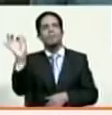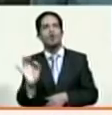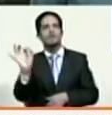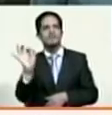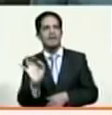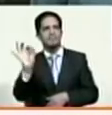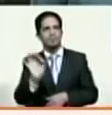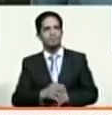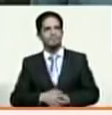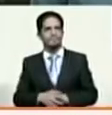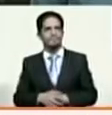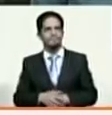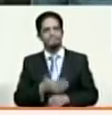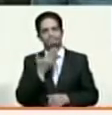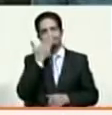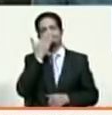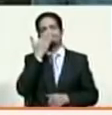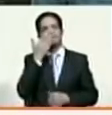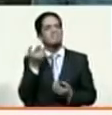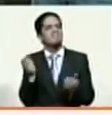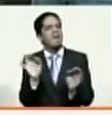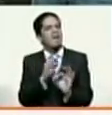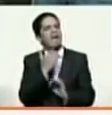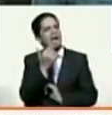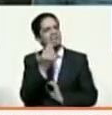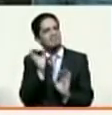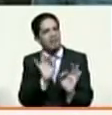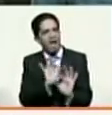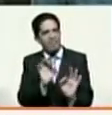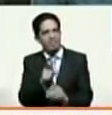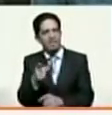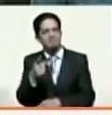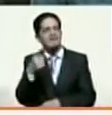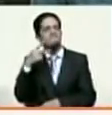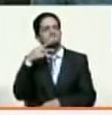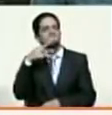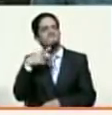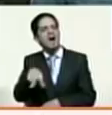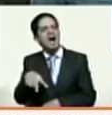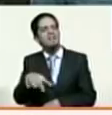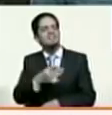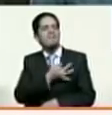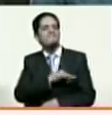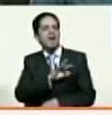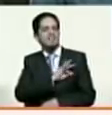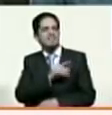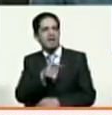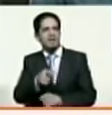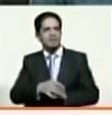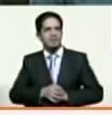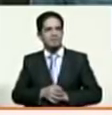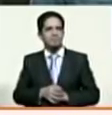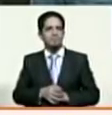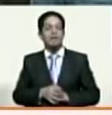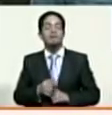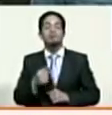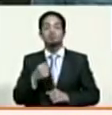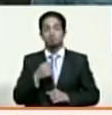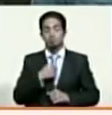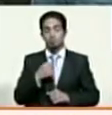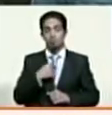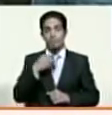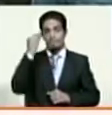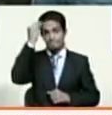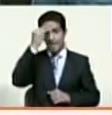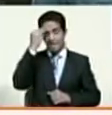0,0,01%, es decir, la nada. Esa falsa ayuda humanitaria es la nada. Yo podría categorizarla